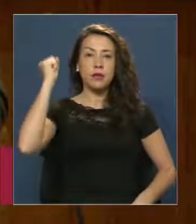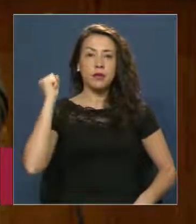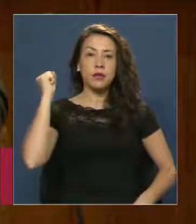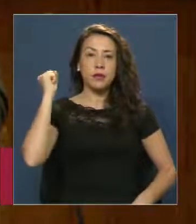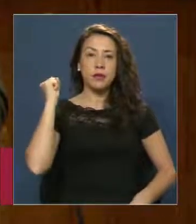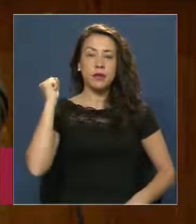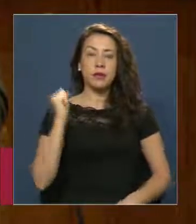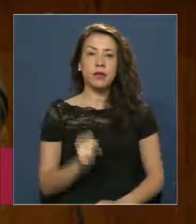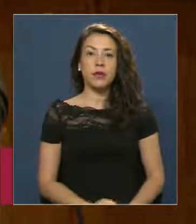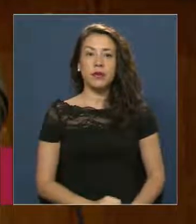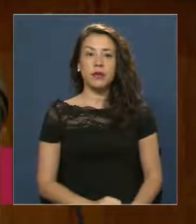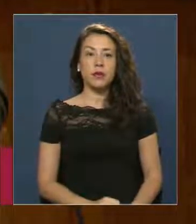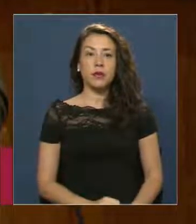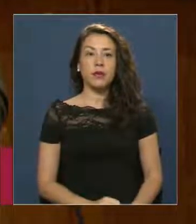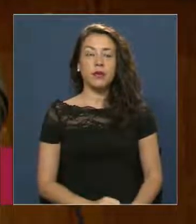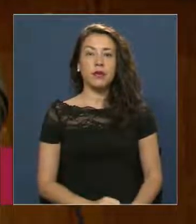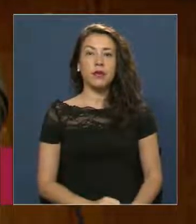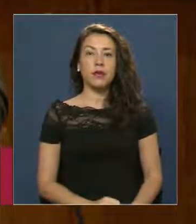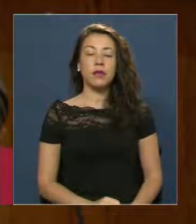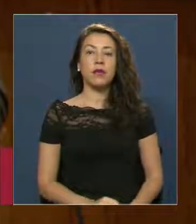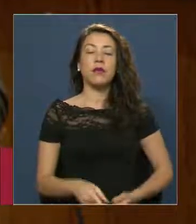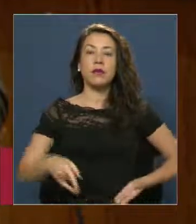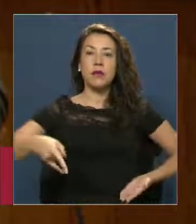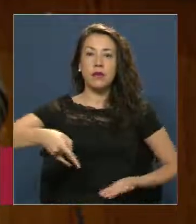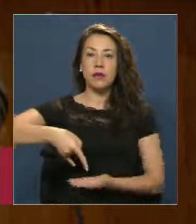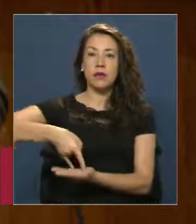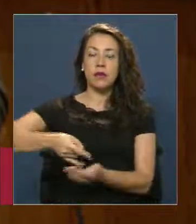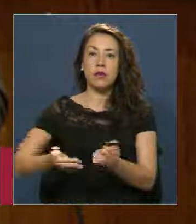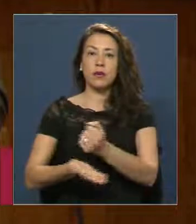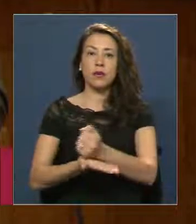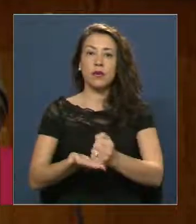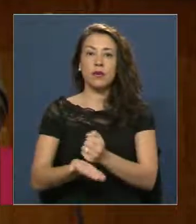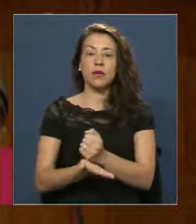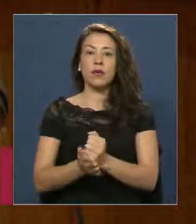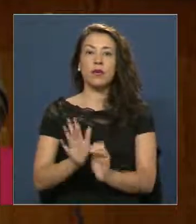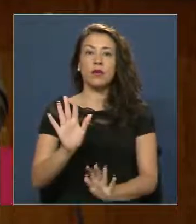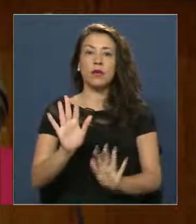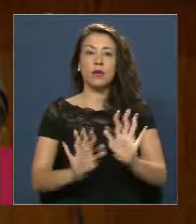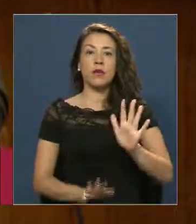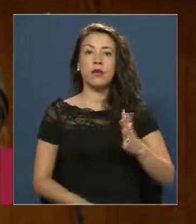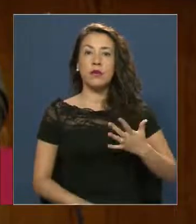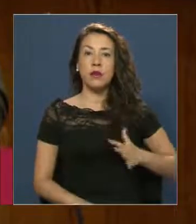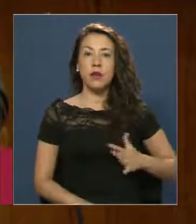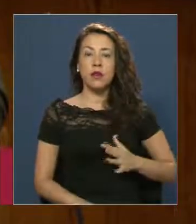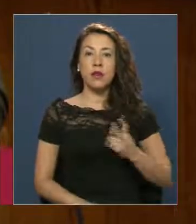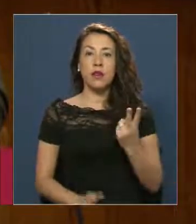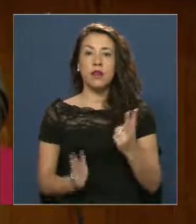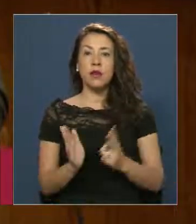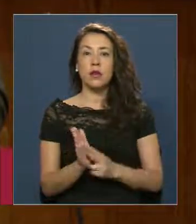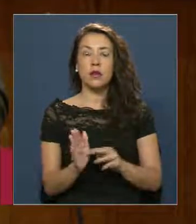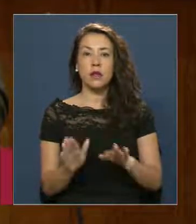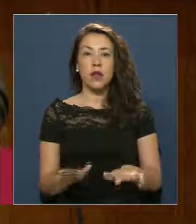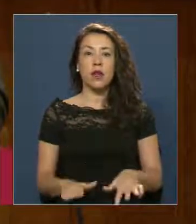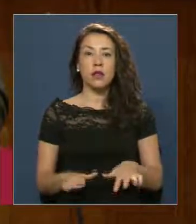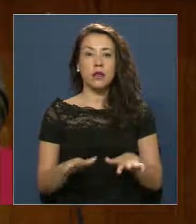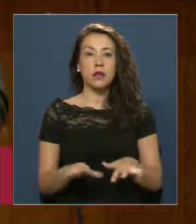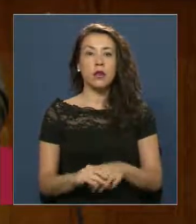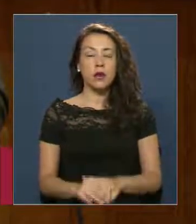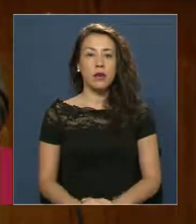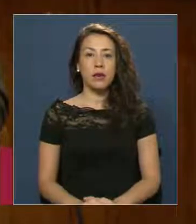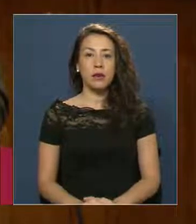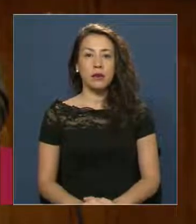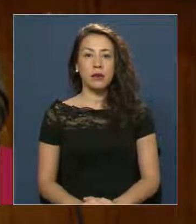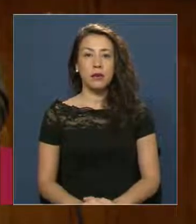Piñera Echenique, que ingresó a tramitación el 15 de abril del año 2019,